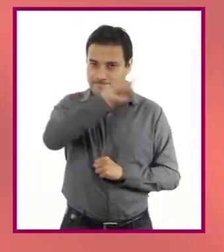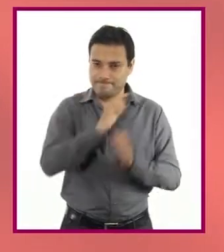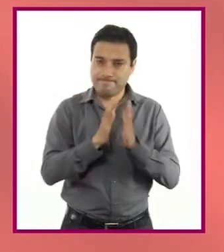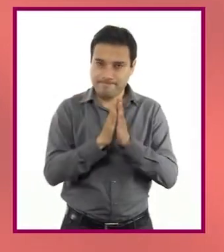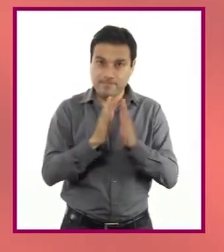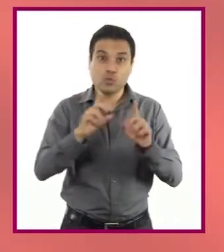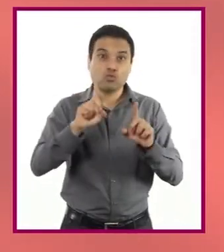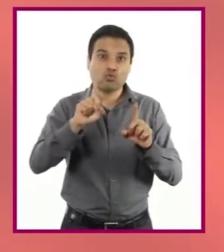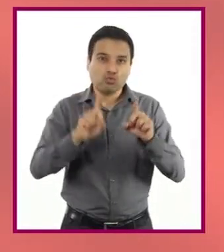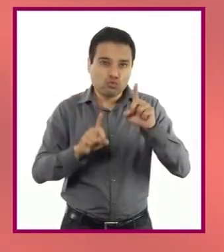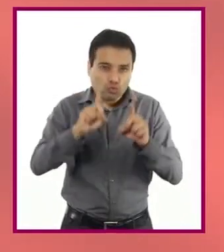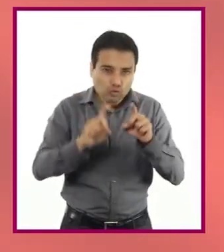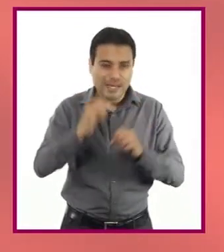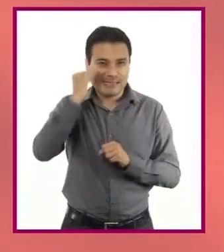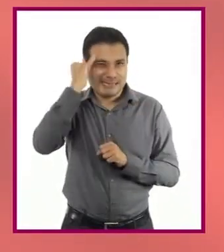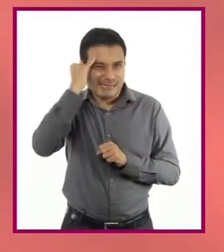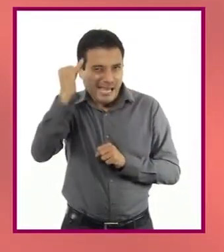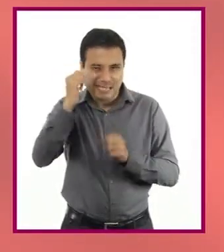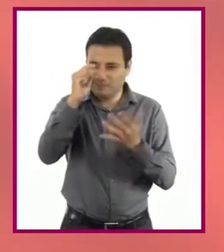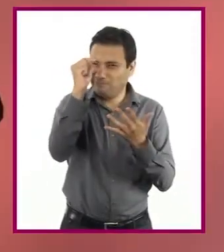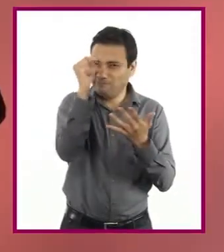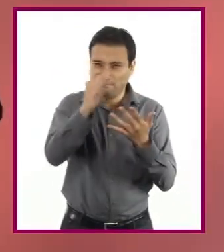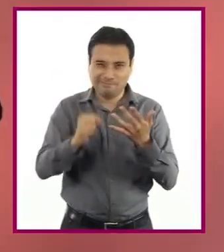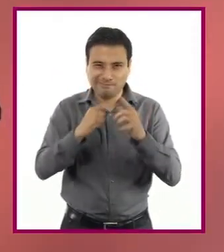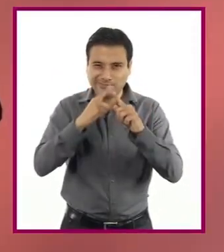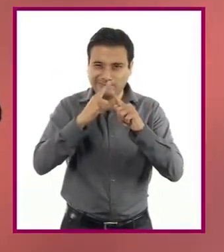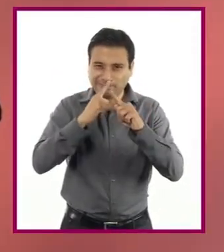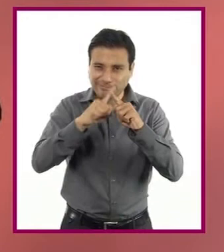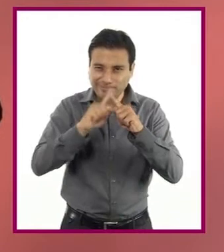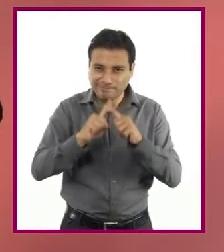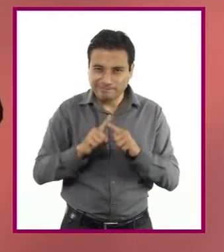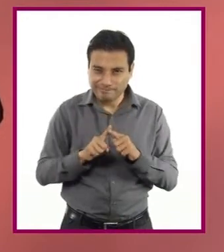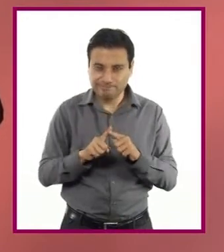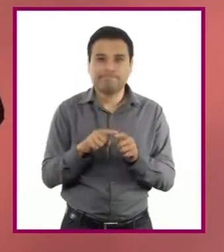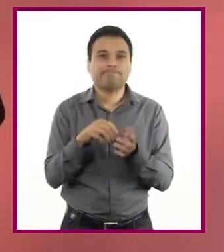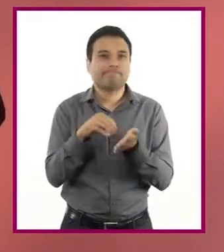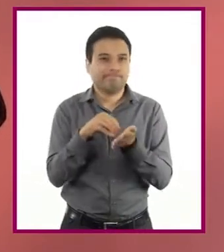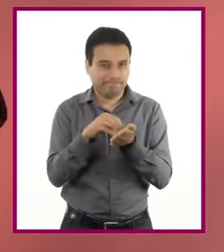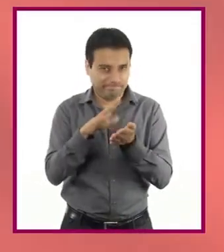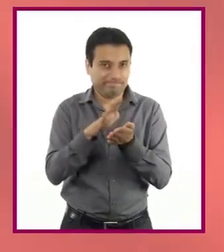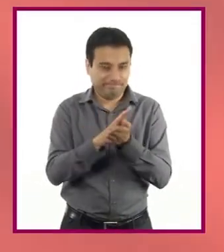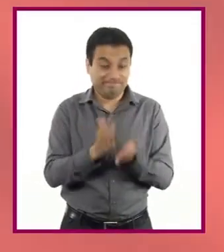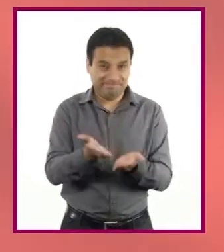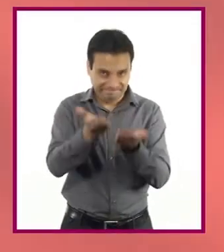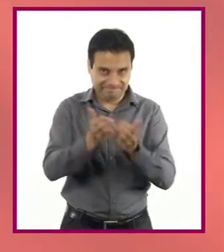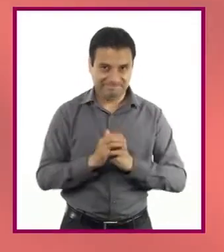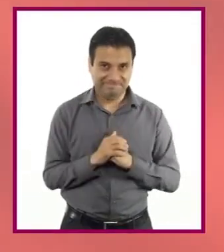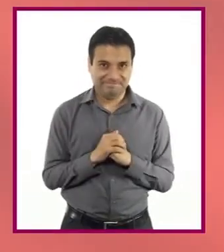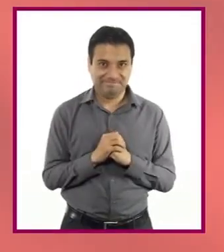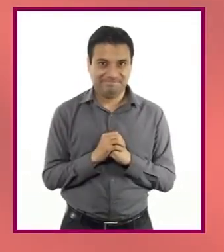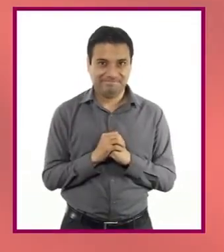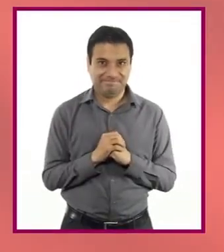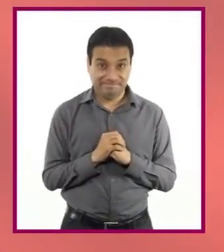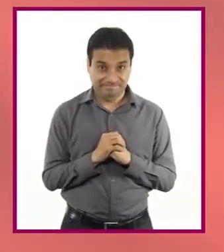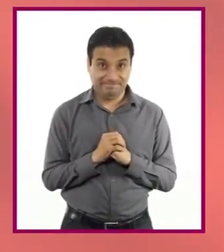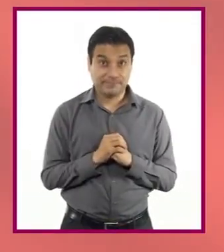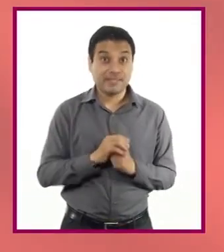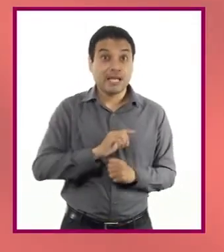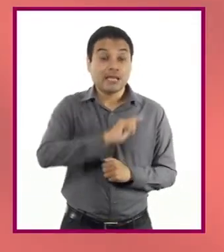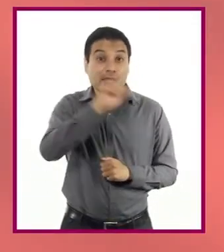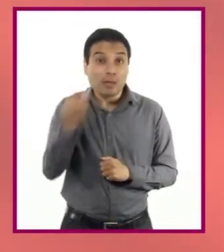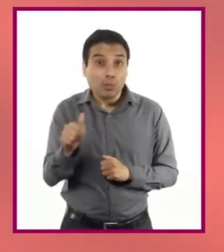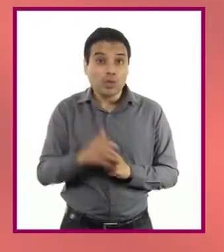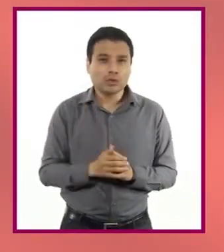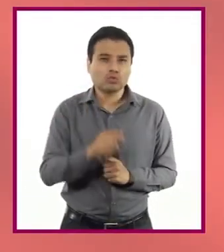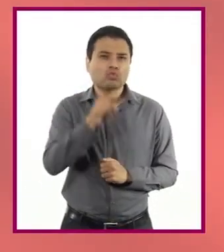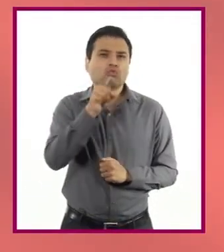de las ideas, inquietudes o dificultades que surjan al resolver los planteamientos, pues muchas de estas las